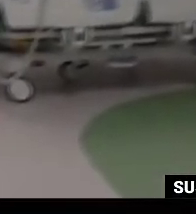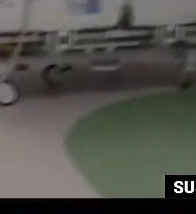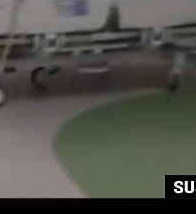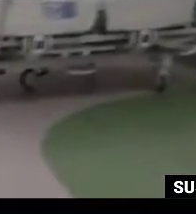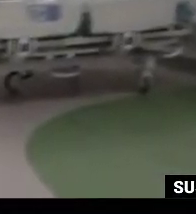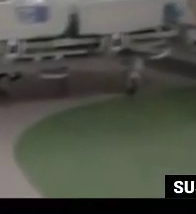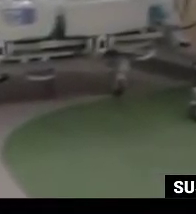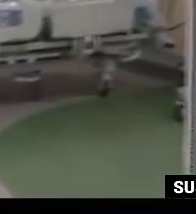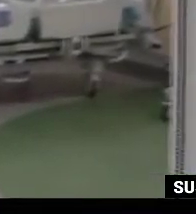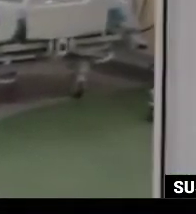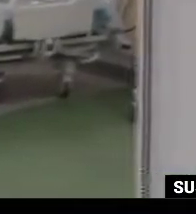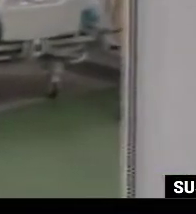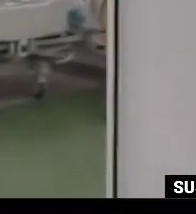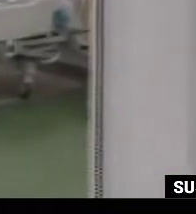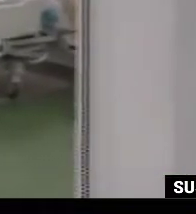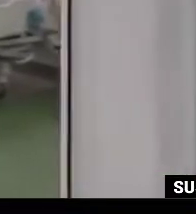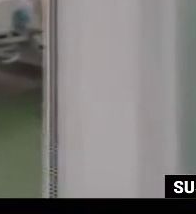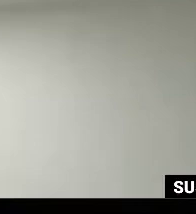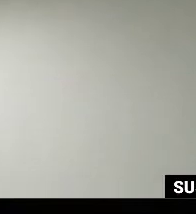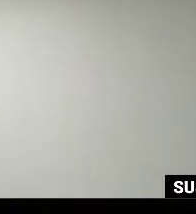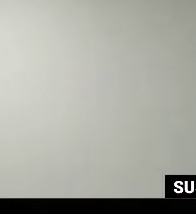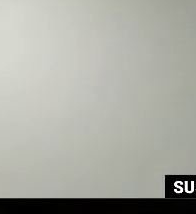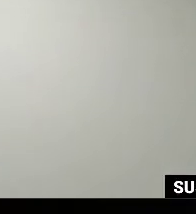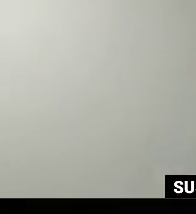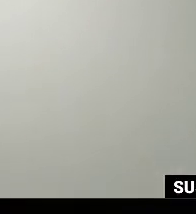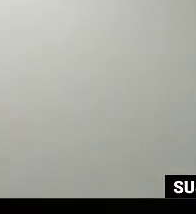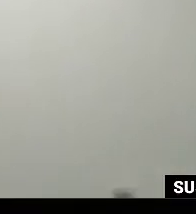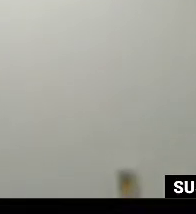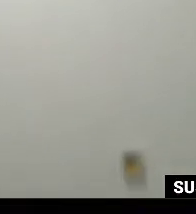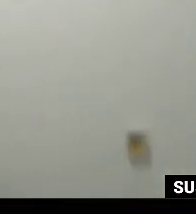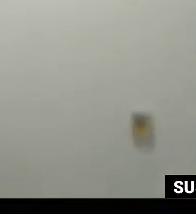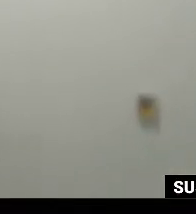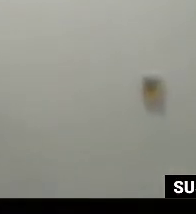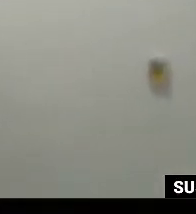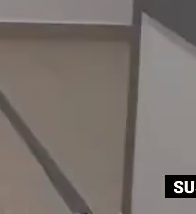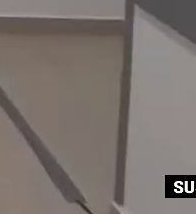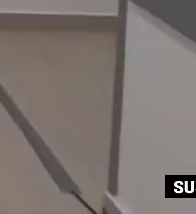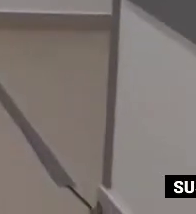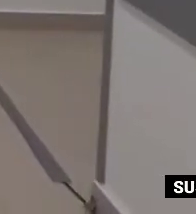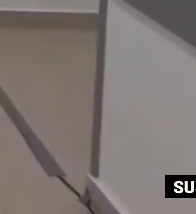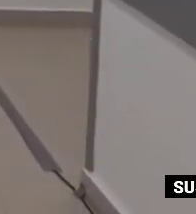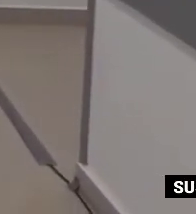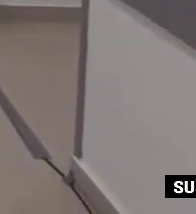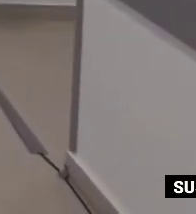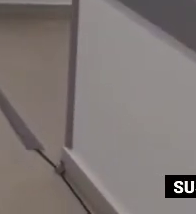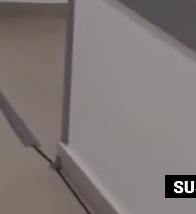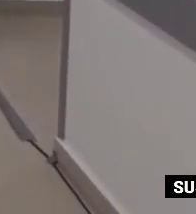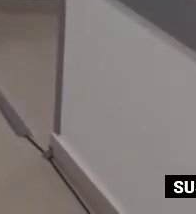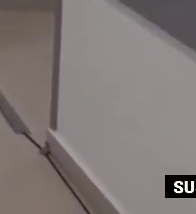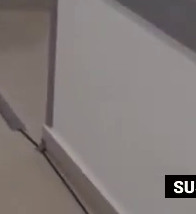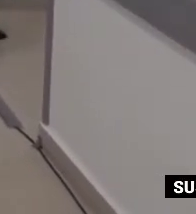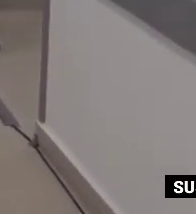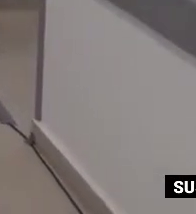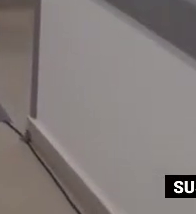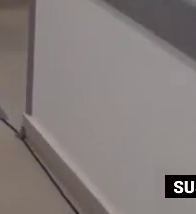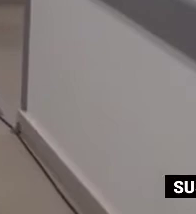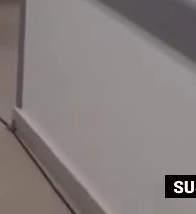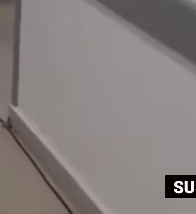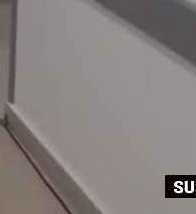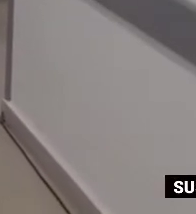que se le da al paciente, es decir, dentro del no por vía digestiva, sino en la vena, se